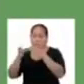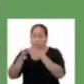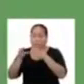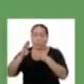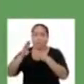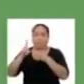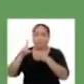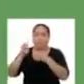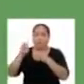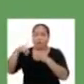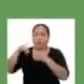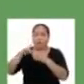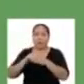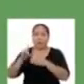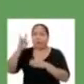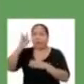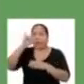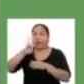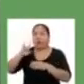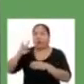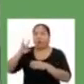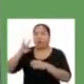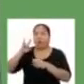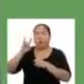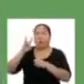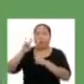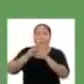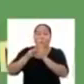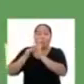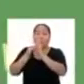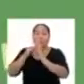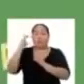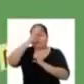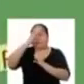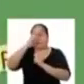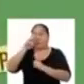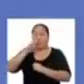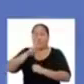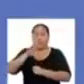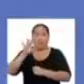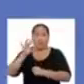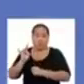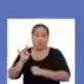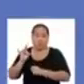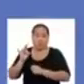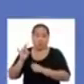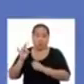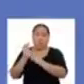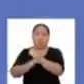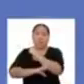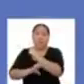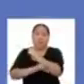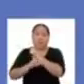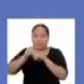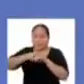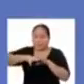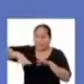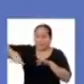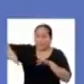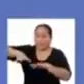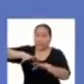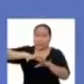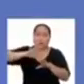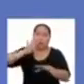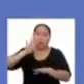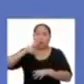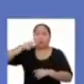conocido es la Unión Europea, UE, que está formada por 28 países del viejo continente. Su extensión ocupa 4 millones